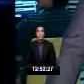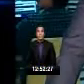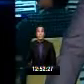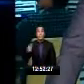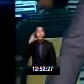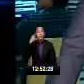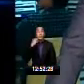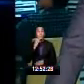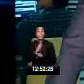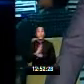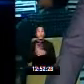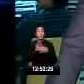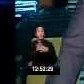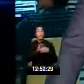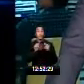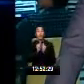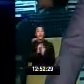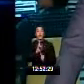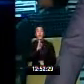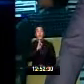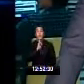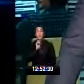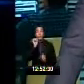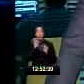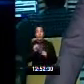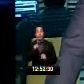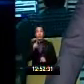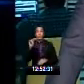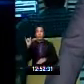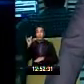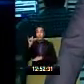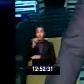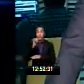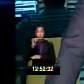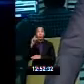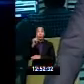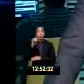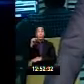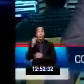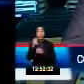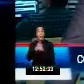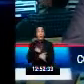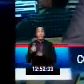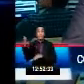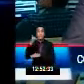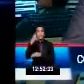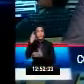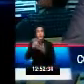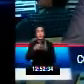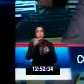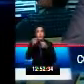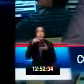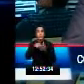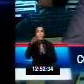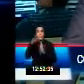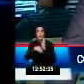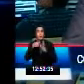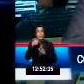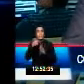¿Y el gobierno defiende el acuerdo de cooperación con Estados Unidos que permite a un avión de ese país efectuar controles para combatir el